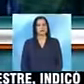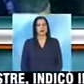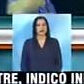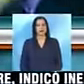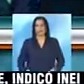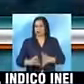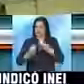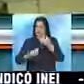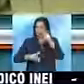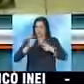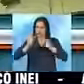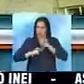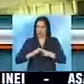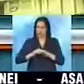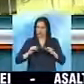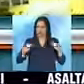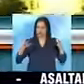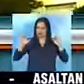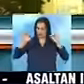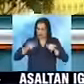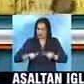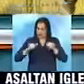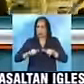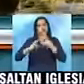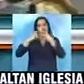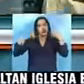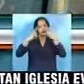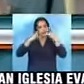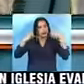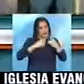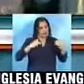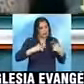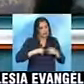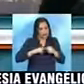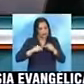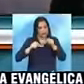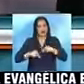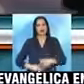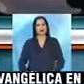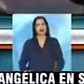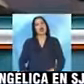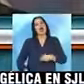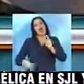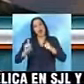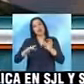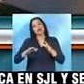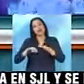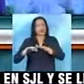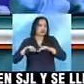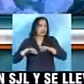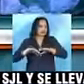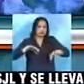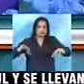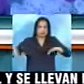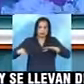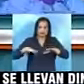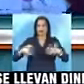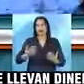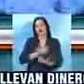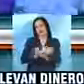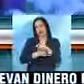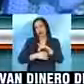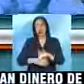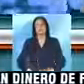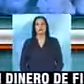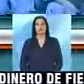Son decenas de personas que se han amanecido aquí. Las carpas continúan, como vemos. Sin embargo, pues, algunos se han ido dispersando a lo largo de la mañana.